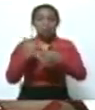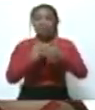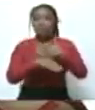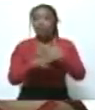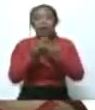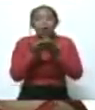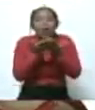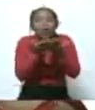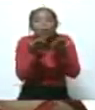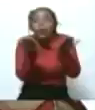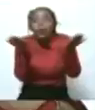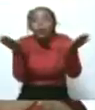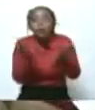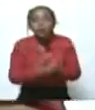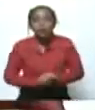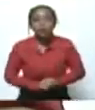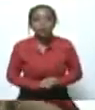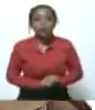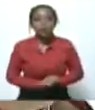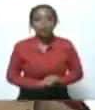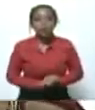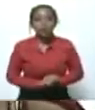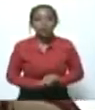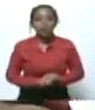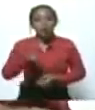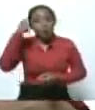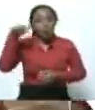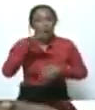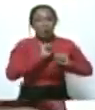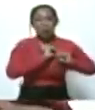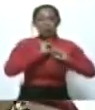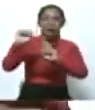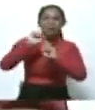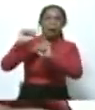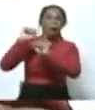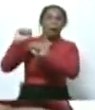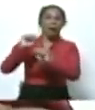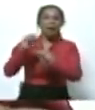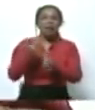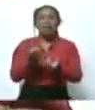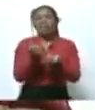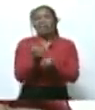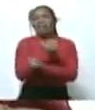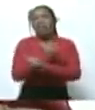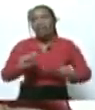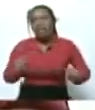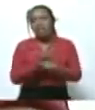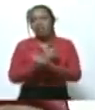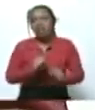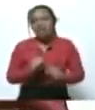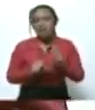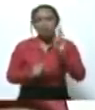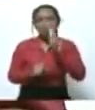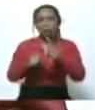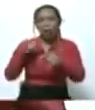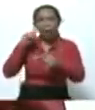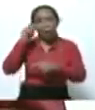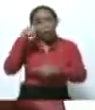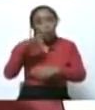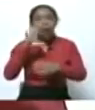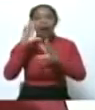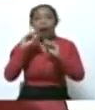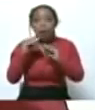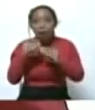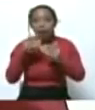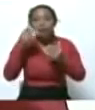viento. El pueblo los rechaza, termina rechazando y fracasan una vez y otra vez. Y no se dan cuenta que al pueblo hay que hablarle con